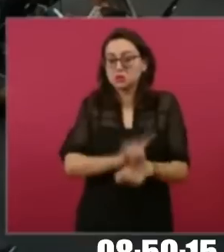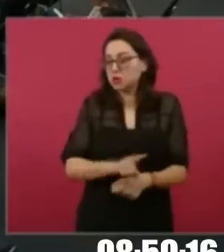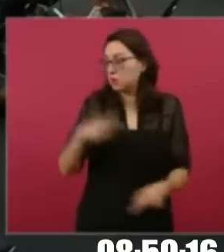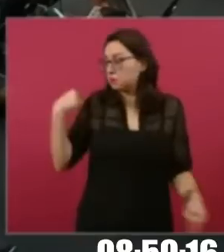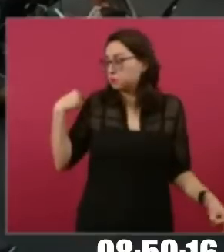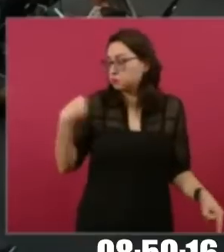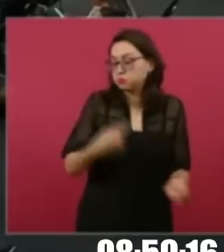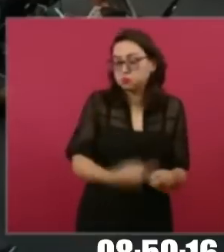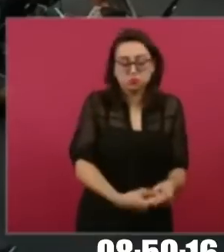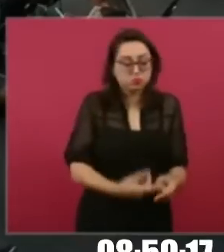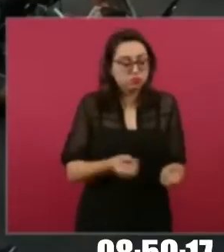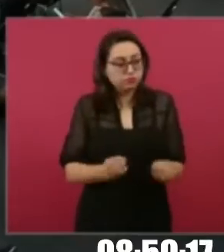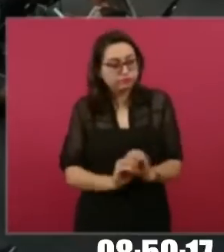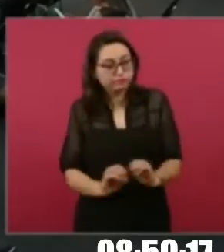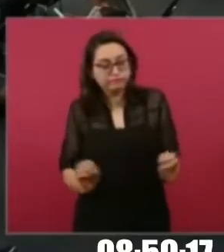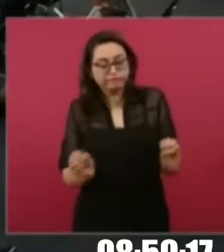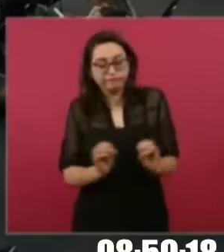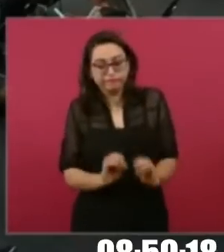mismo